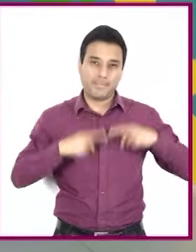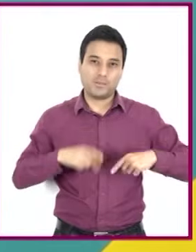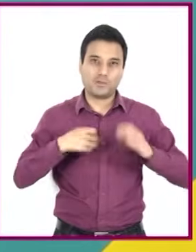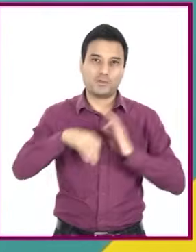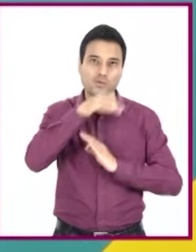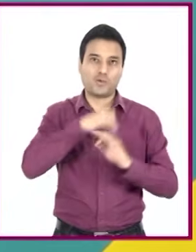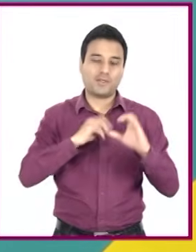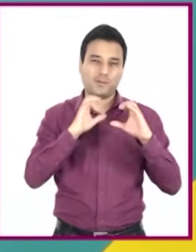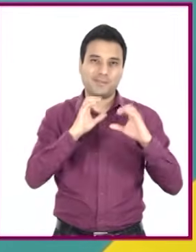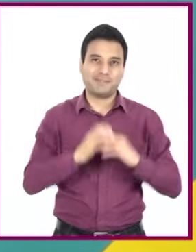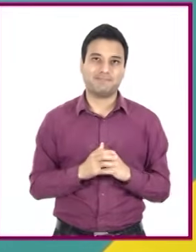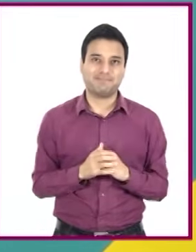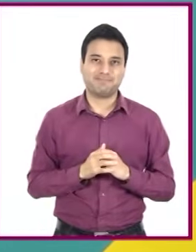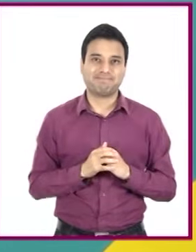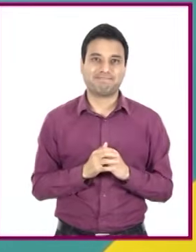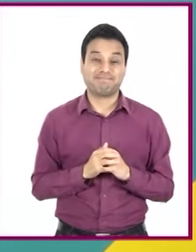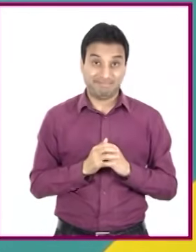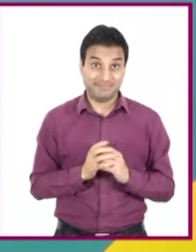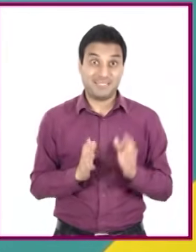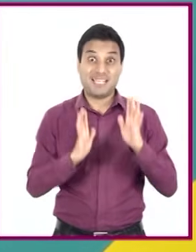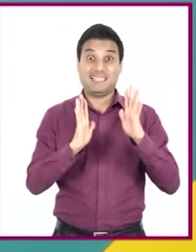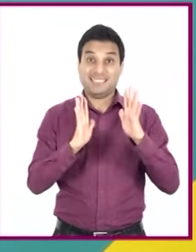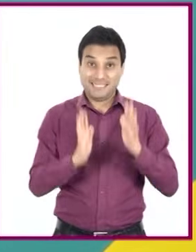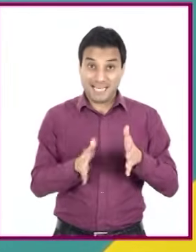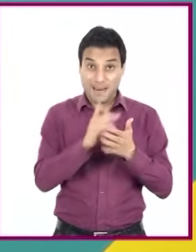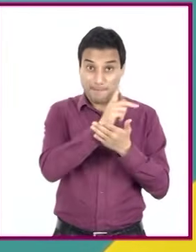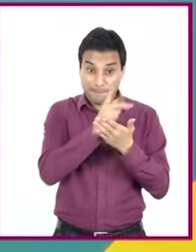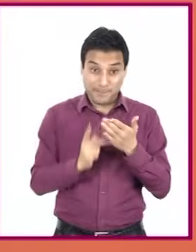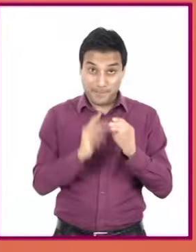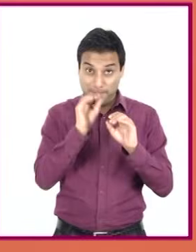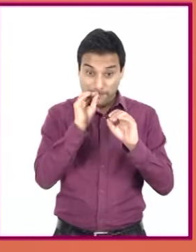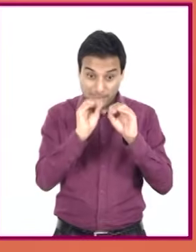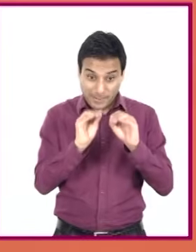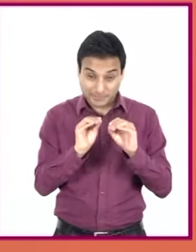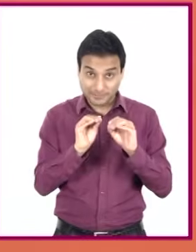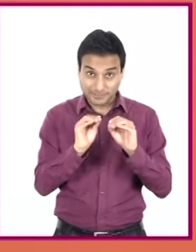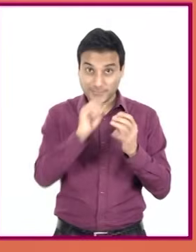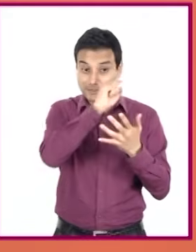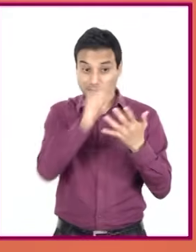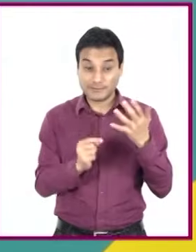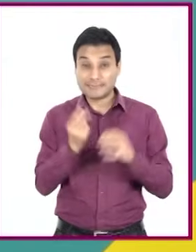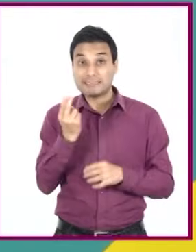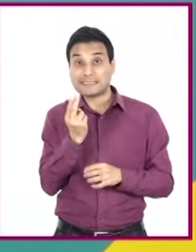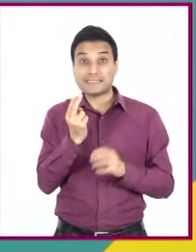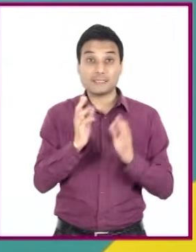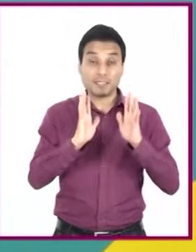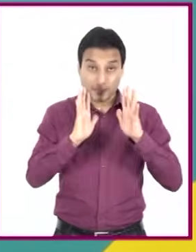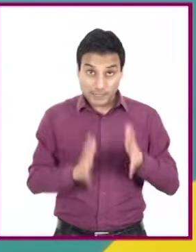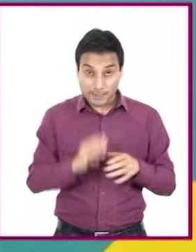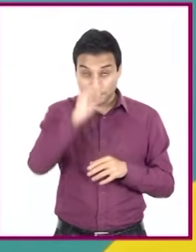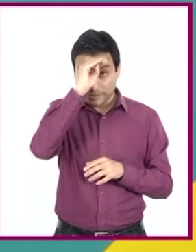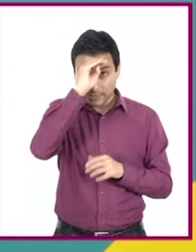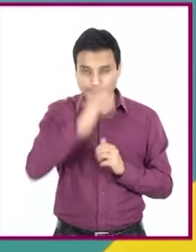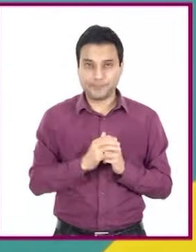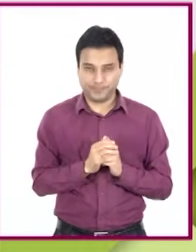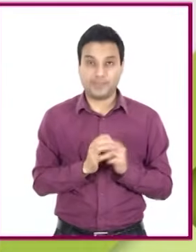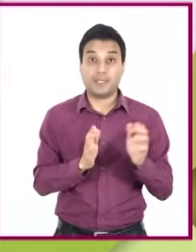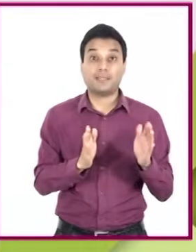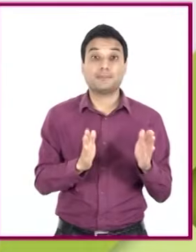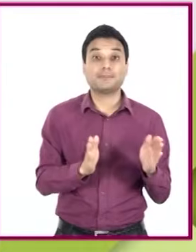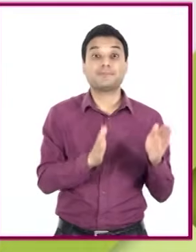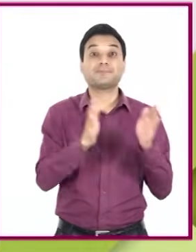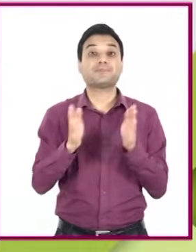todos. Después de haber planificado y prevenido todo lo necesario para poner en marcha nuestro proyecto, pasaremos a la fase